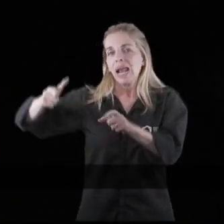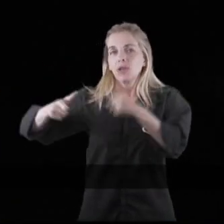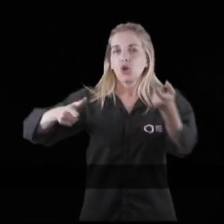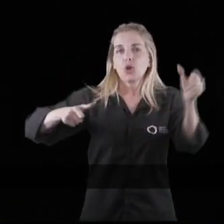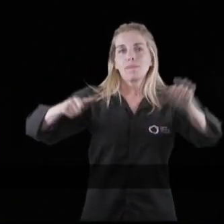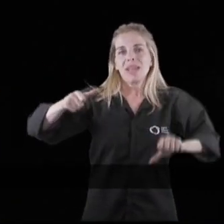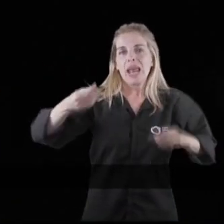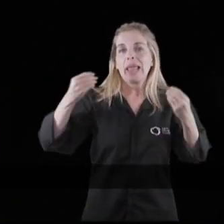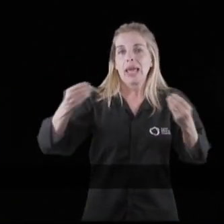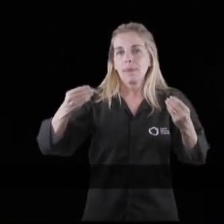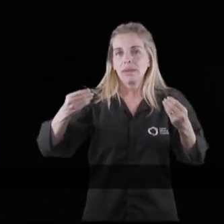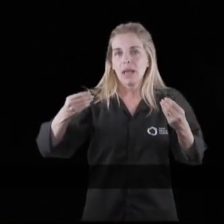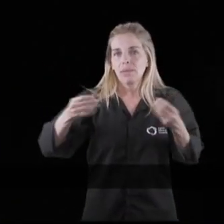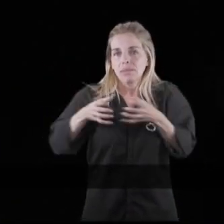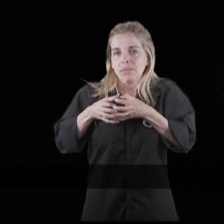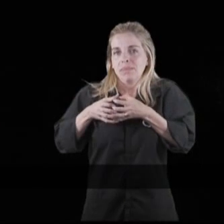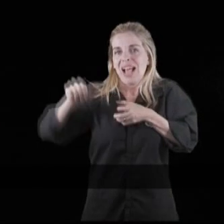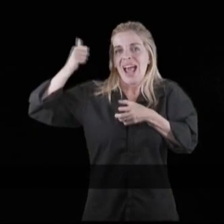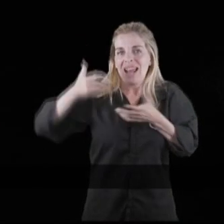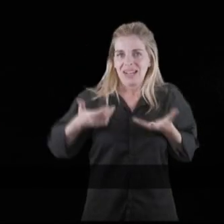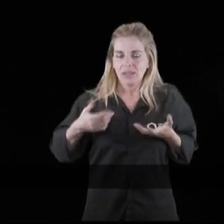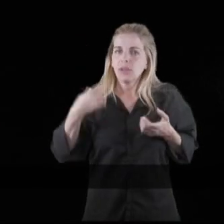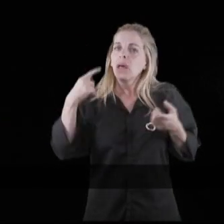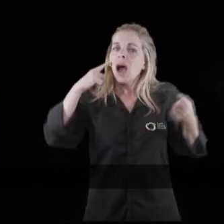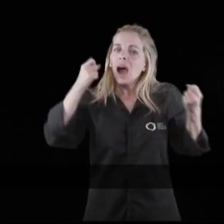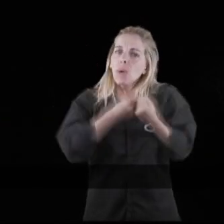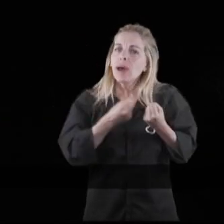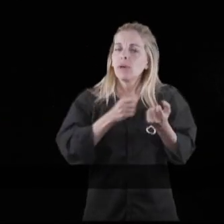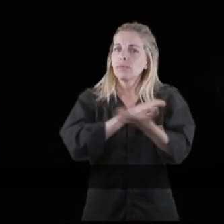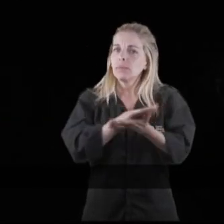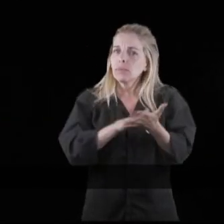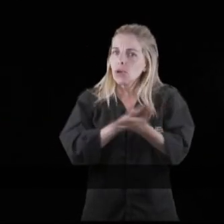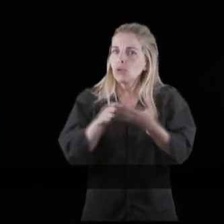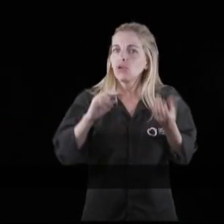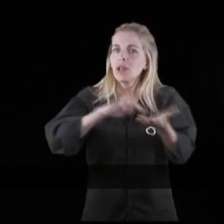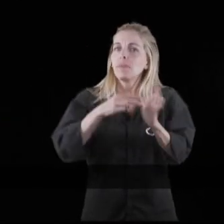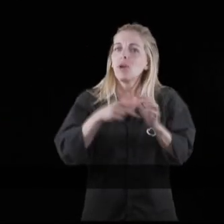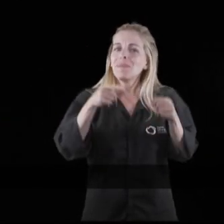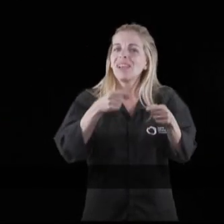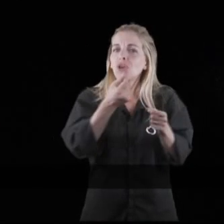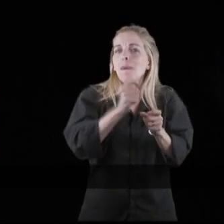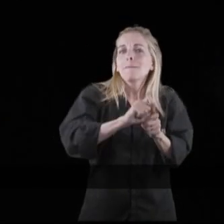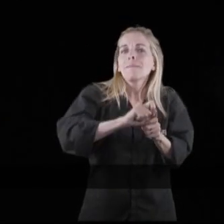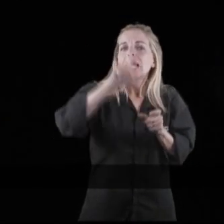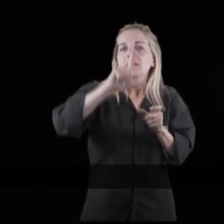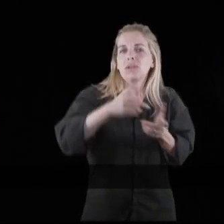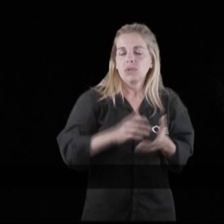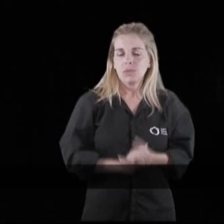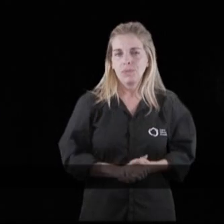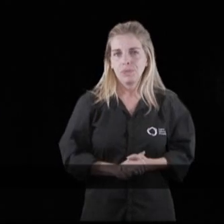Y tenemos que ponernos de acuerdo en combatir ese problema.